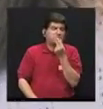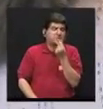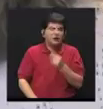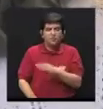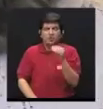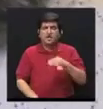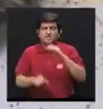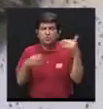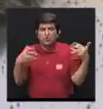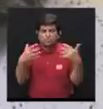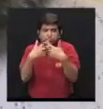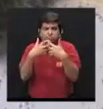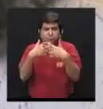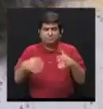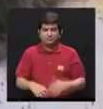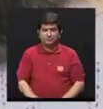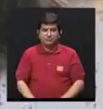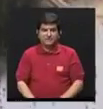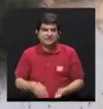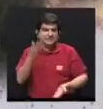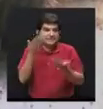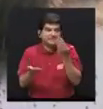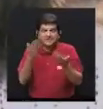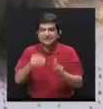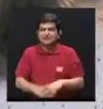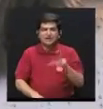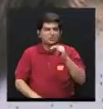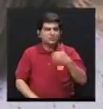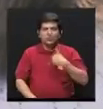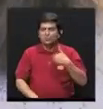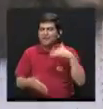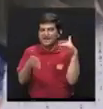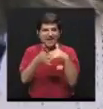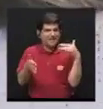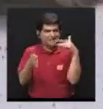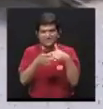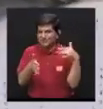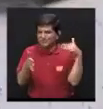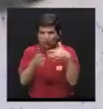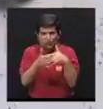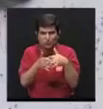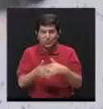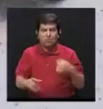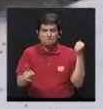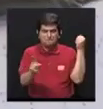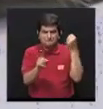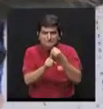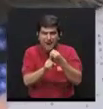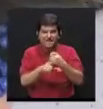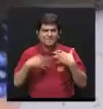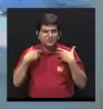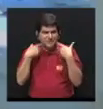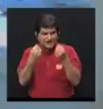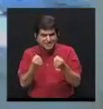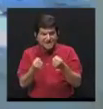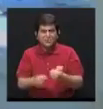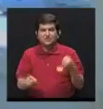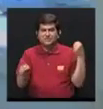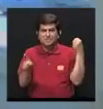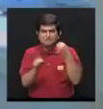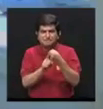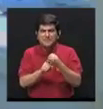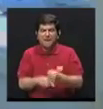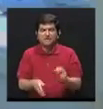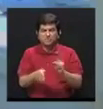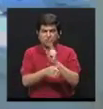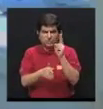Entonces, no se han hecho ningún estudio, por ejemplo, de impacto sobre la salud, de impacto en el consumo, etcétera, pero